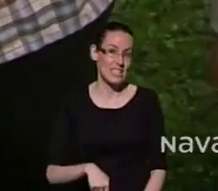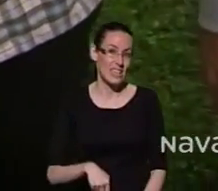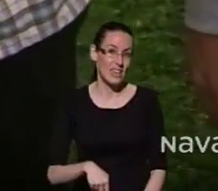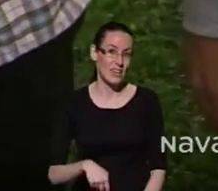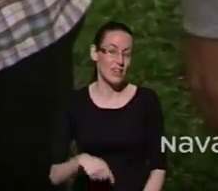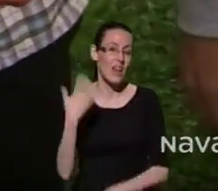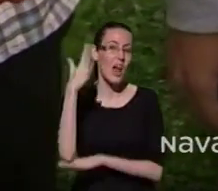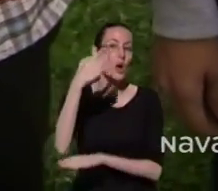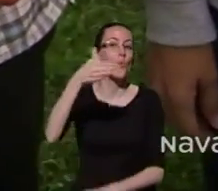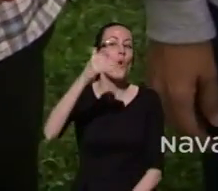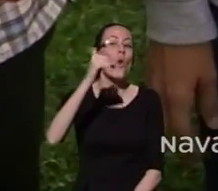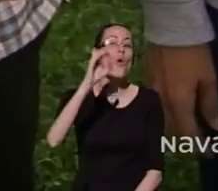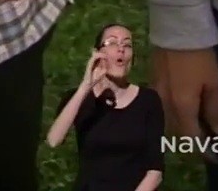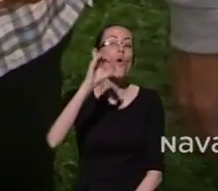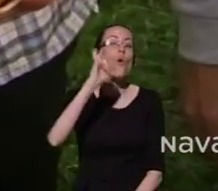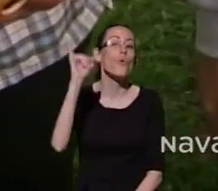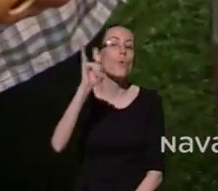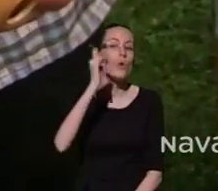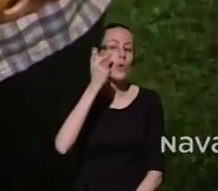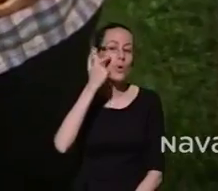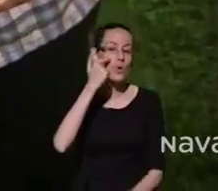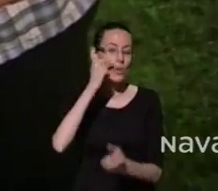Si lo miras bien, hay una,